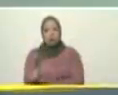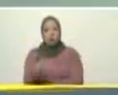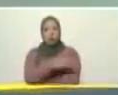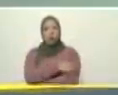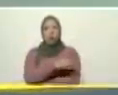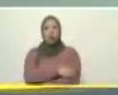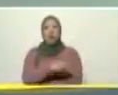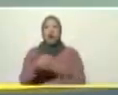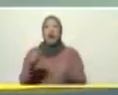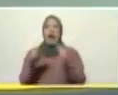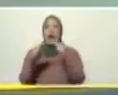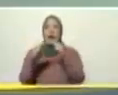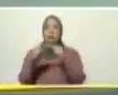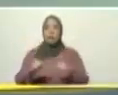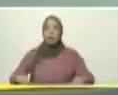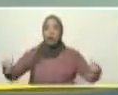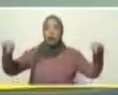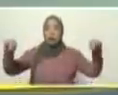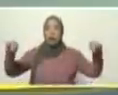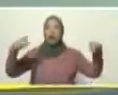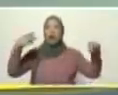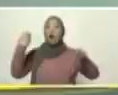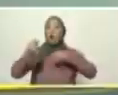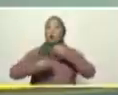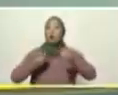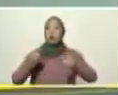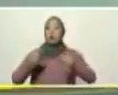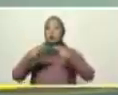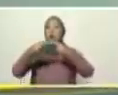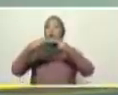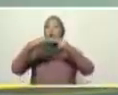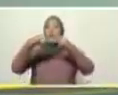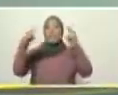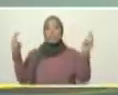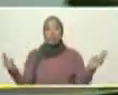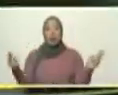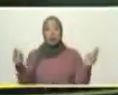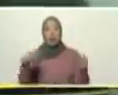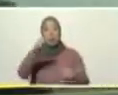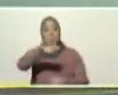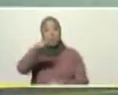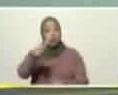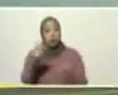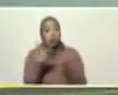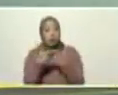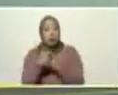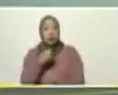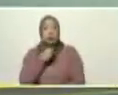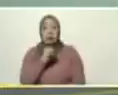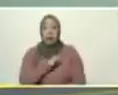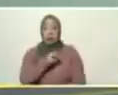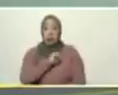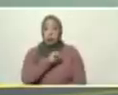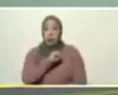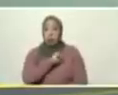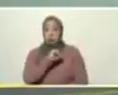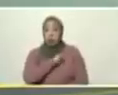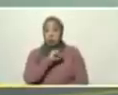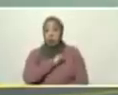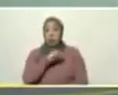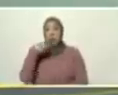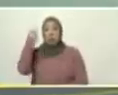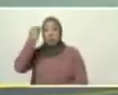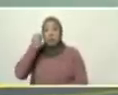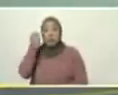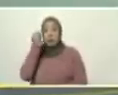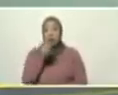que fue utilizado para lavarle el cerebro a una parte de la sociedad. Esa es la gran